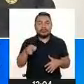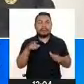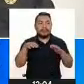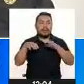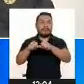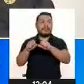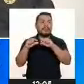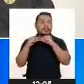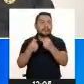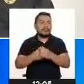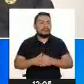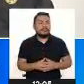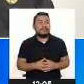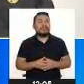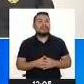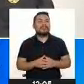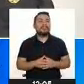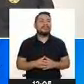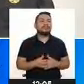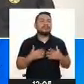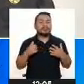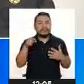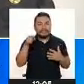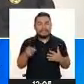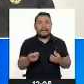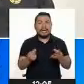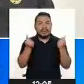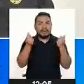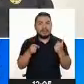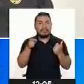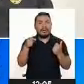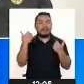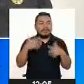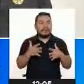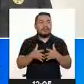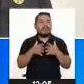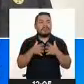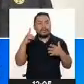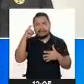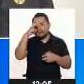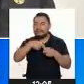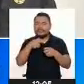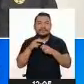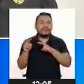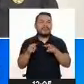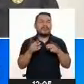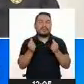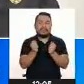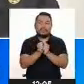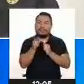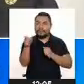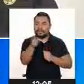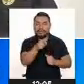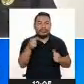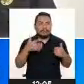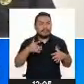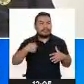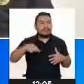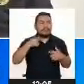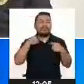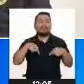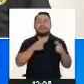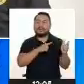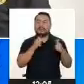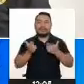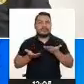intervención rápida e inmediata generará más de un interrogante por parte de ustedes, y estamos a su entera